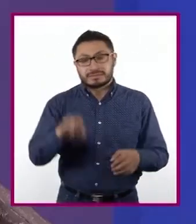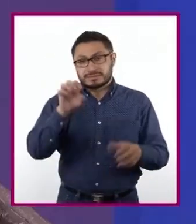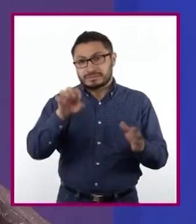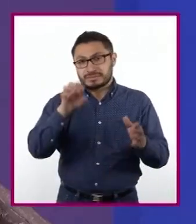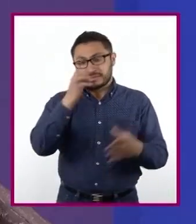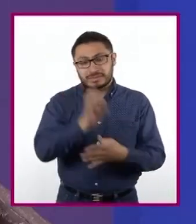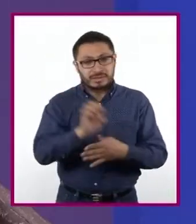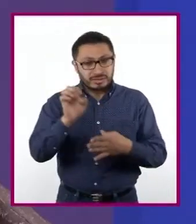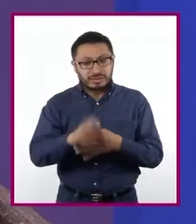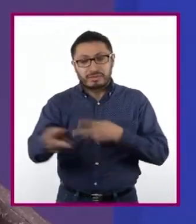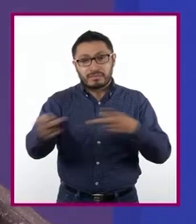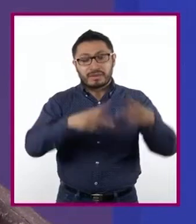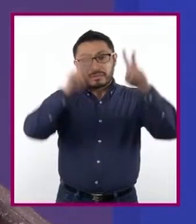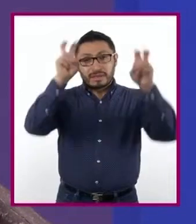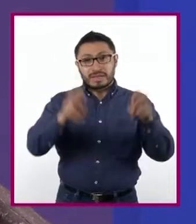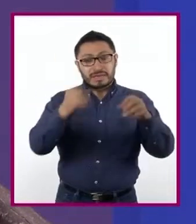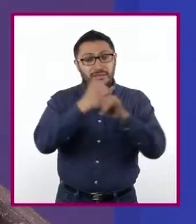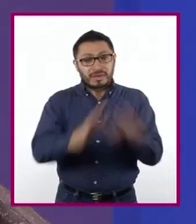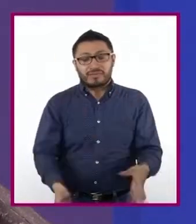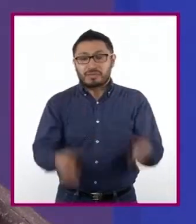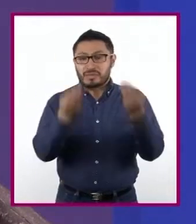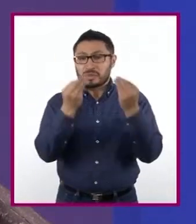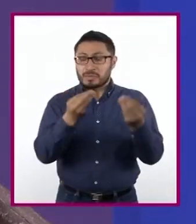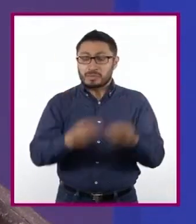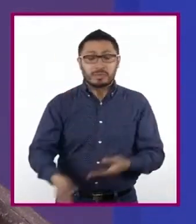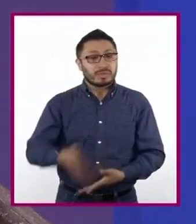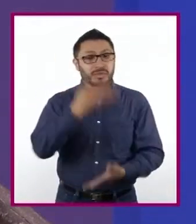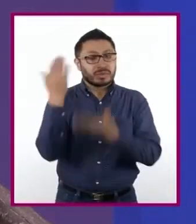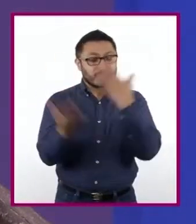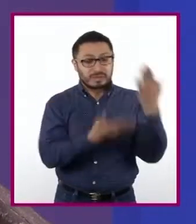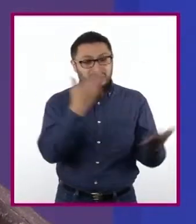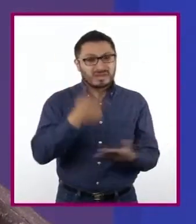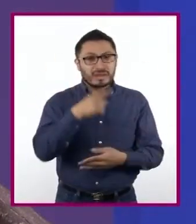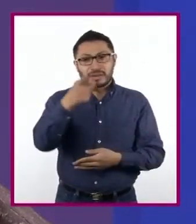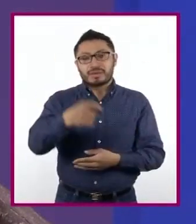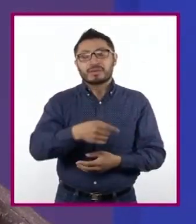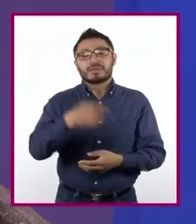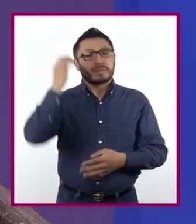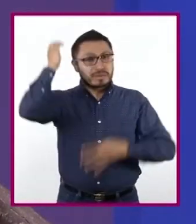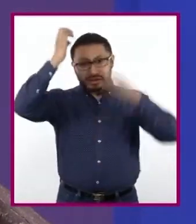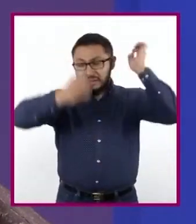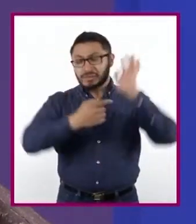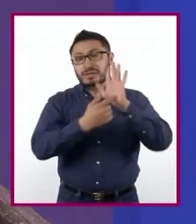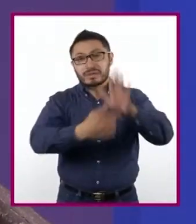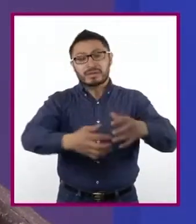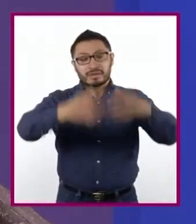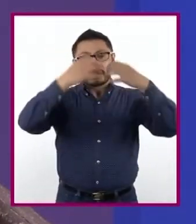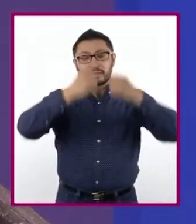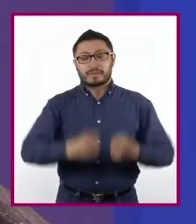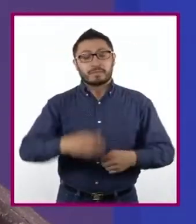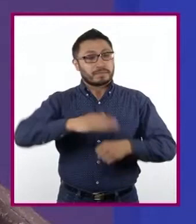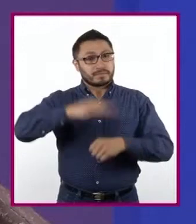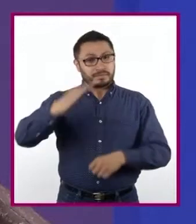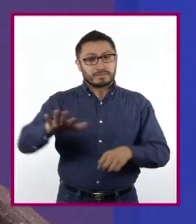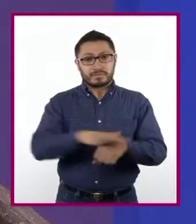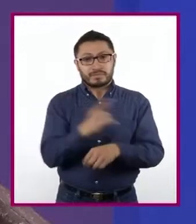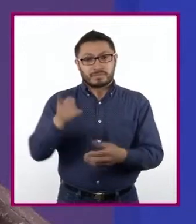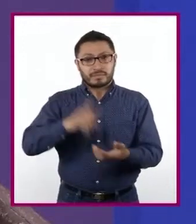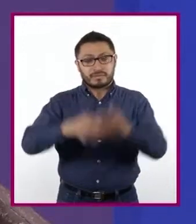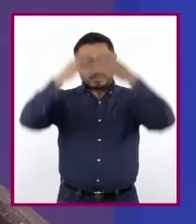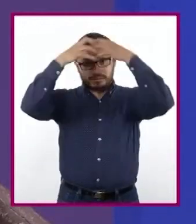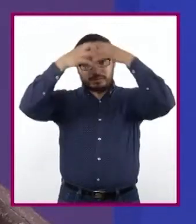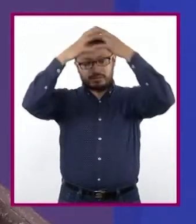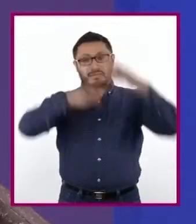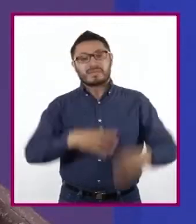tengan sobre lo que van a exponer, la seguridad para hablar será mayor, dado que el cerebro registra que tiene